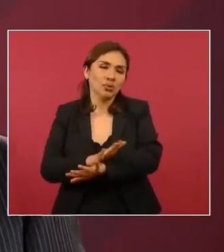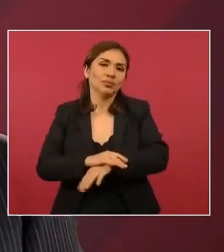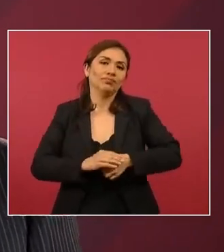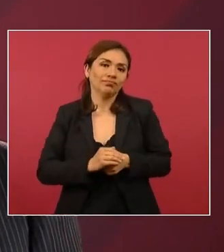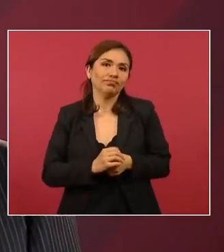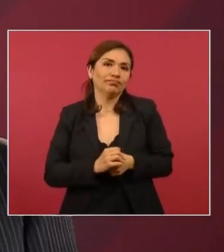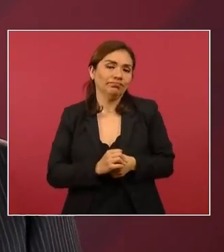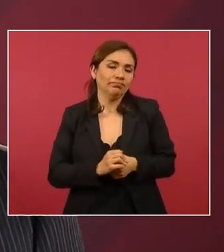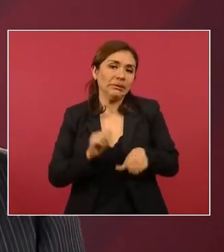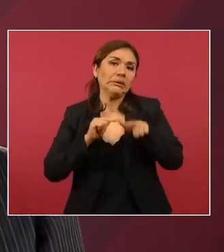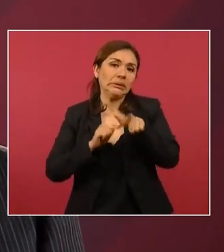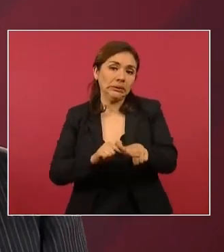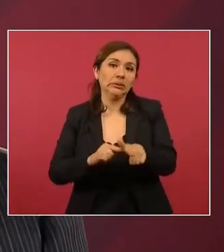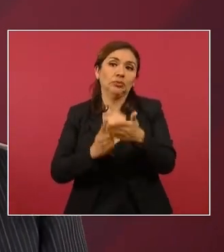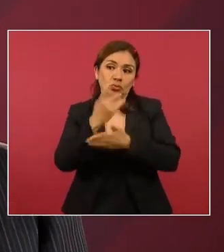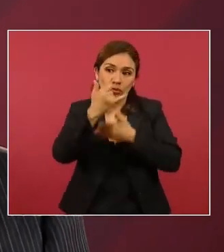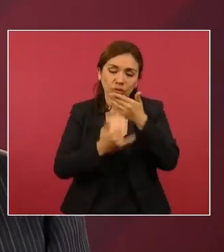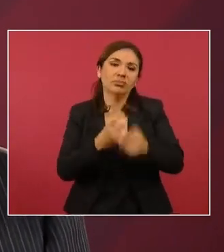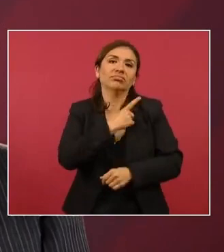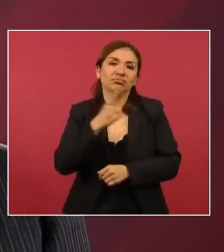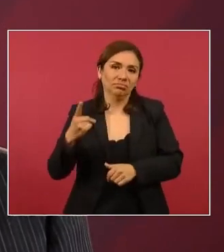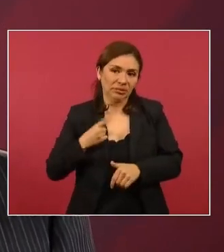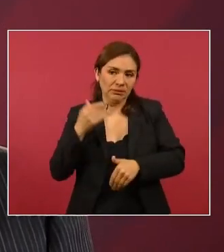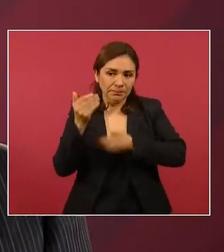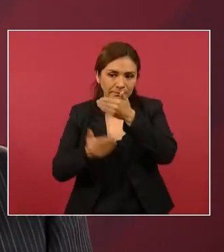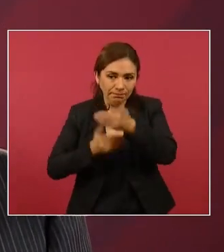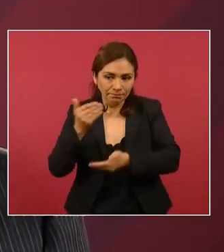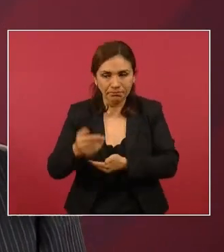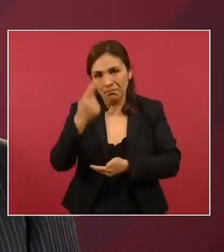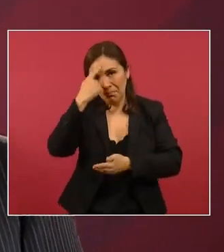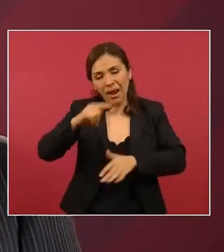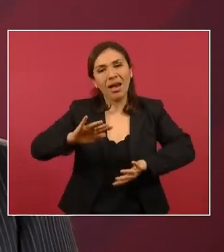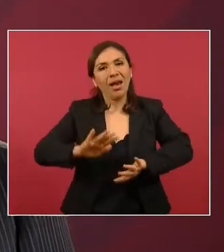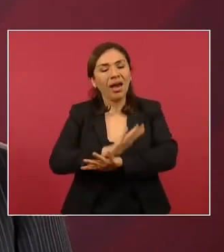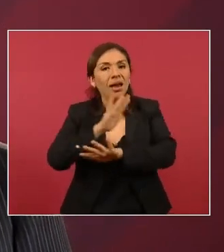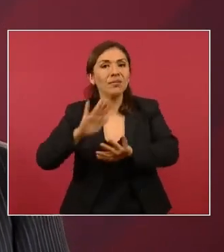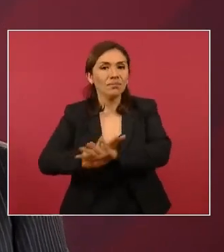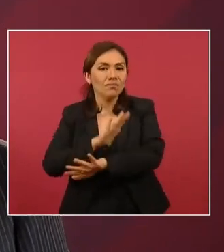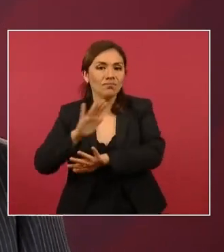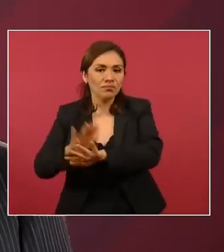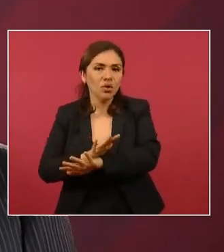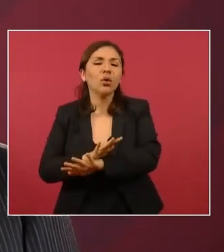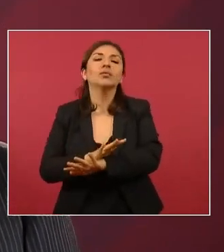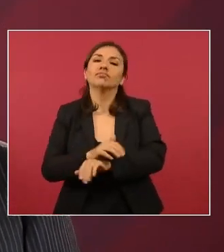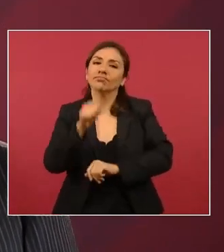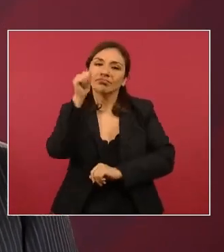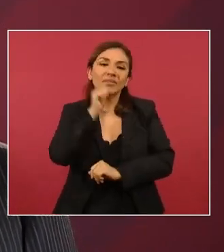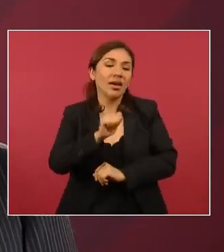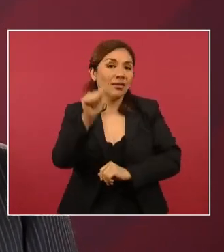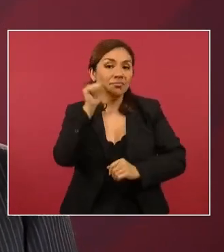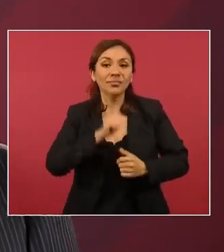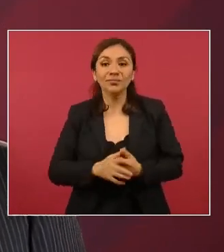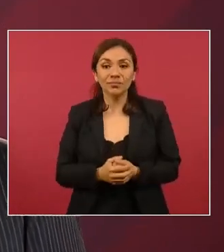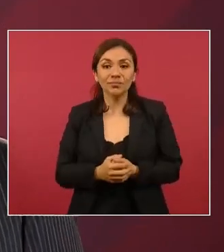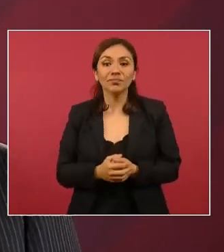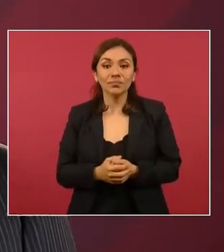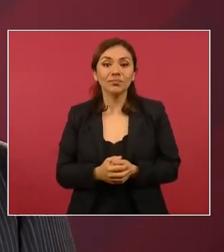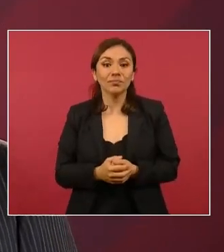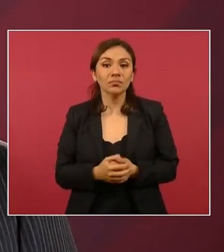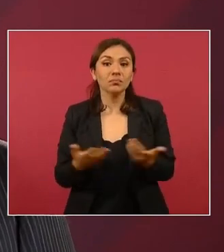Tiene que seguir el proyecto de transformación con cambio,